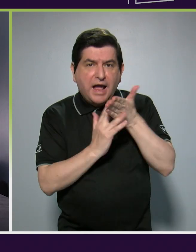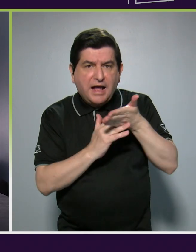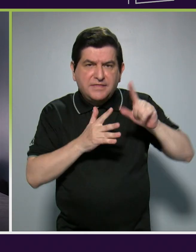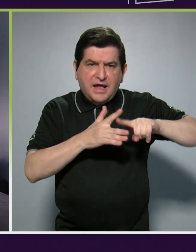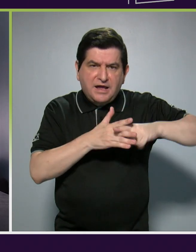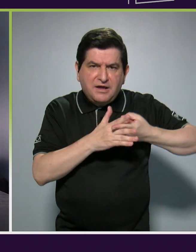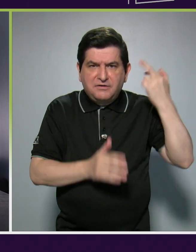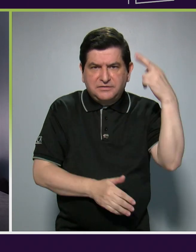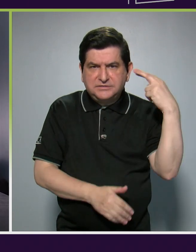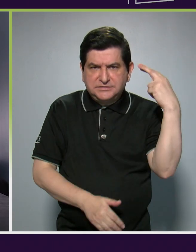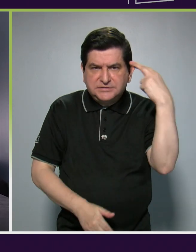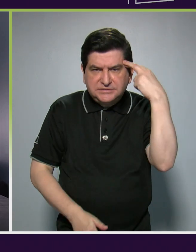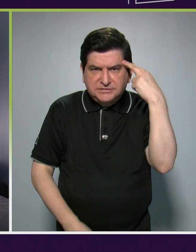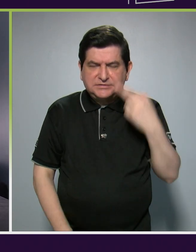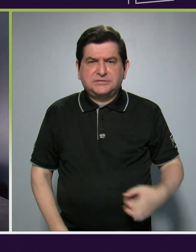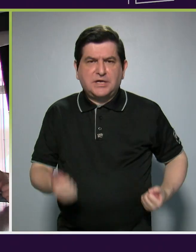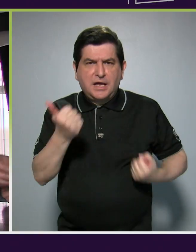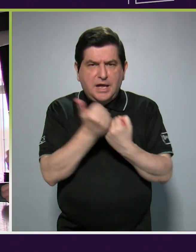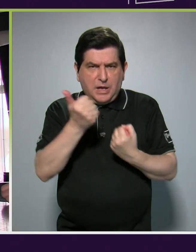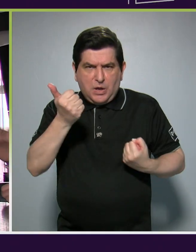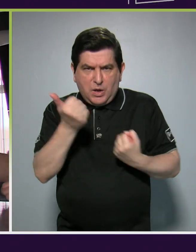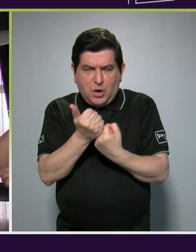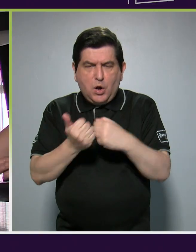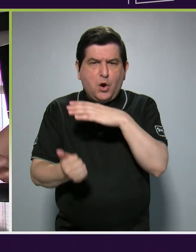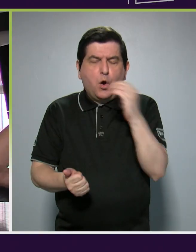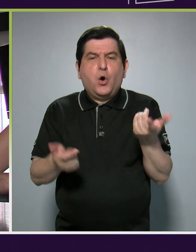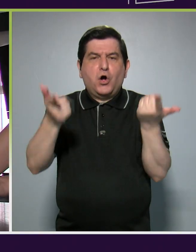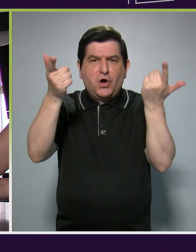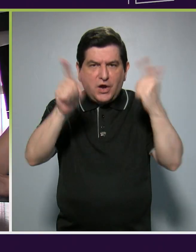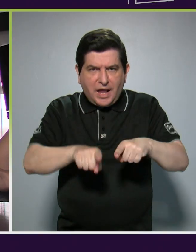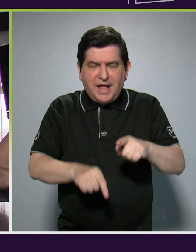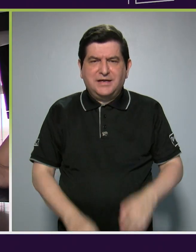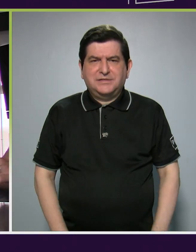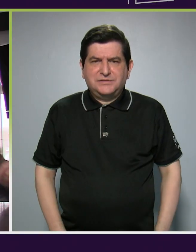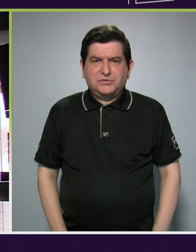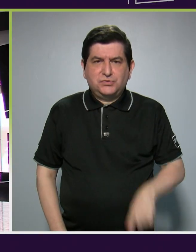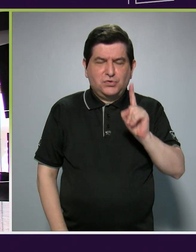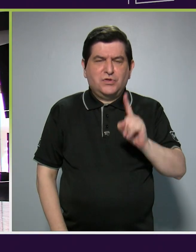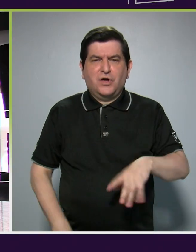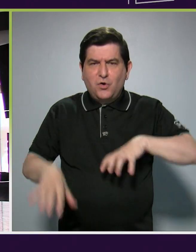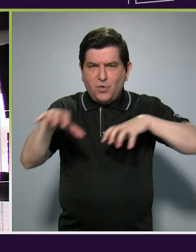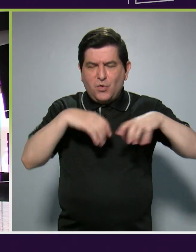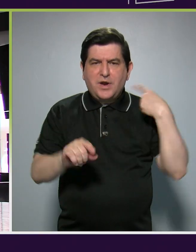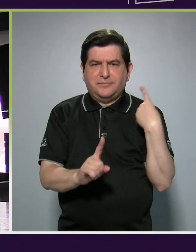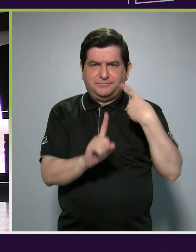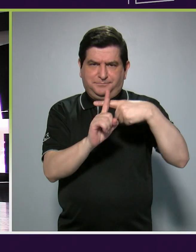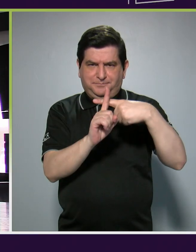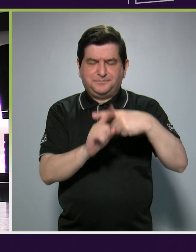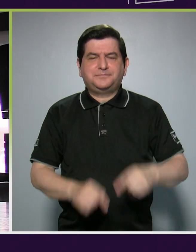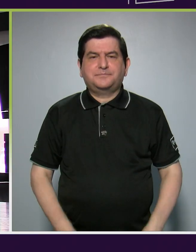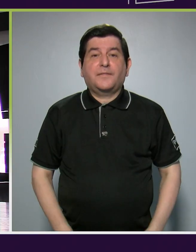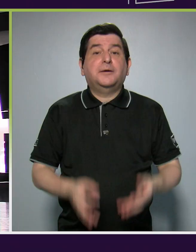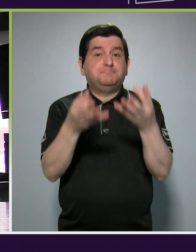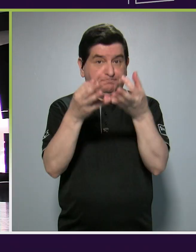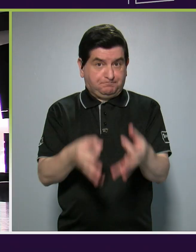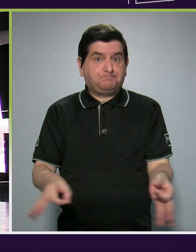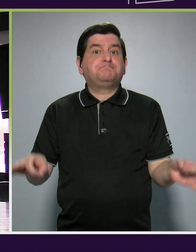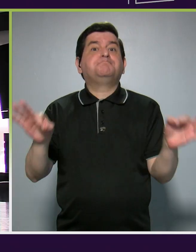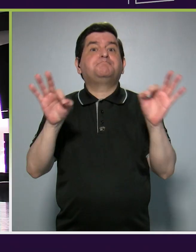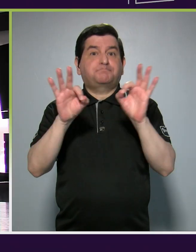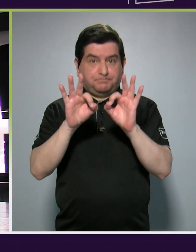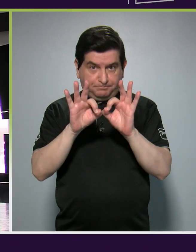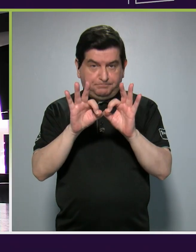ajustes razonables, de apoyos o en este caso de una medida positiva. Entonces, por eso la importancia